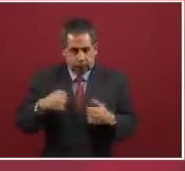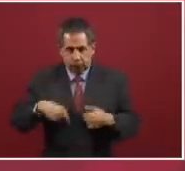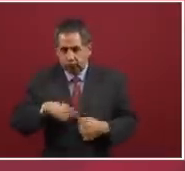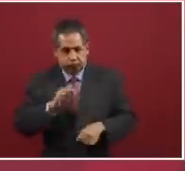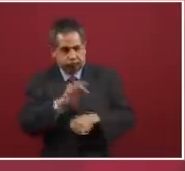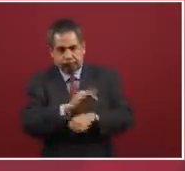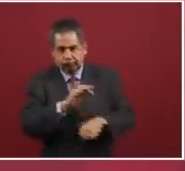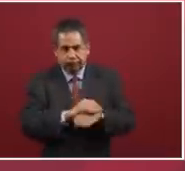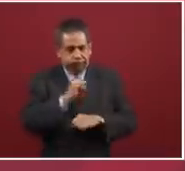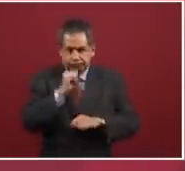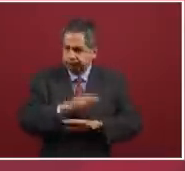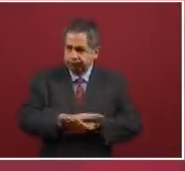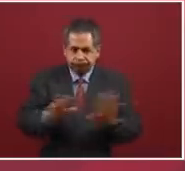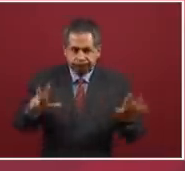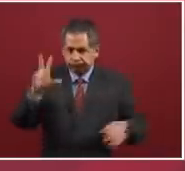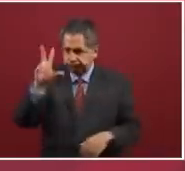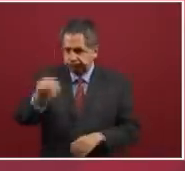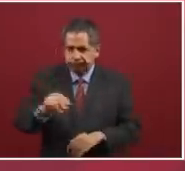Eso no.